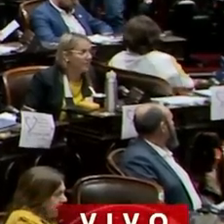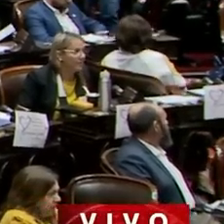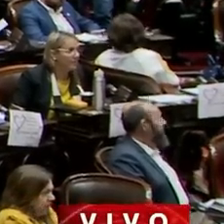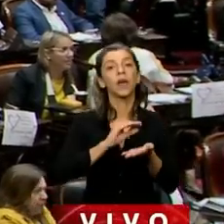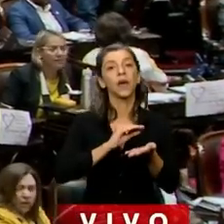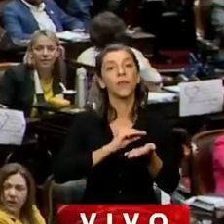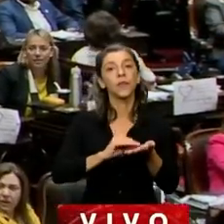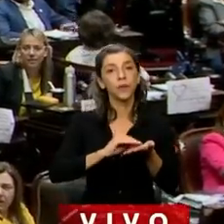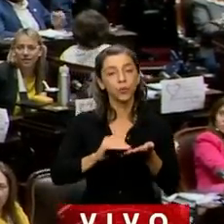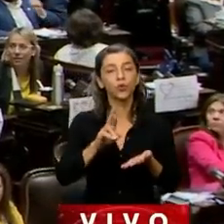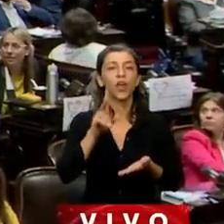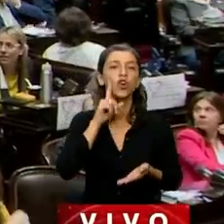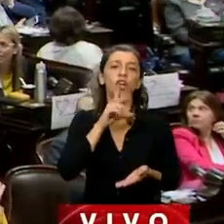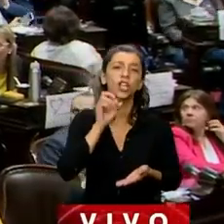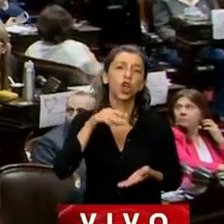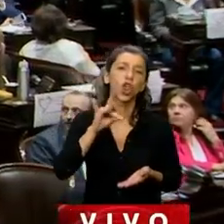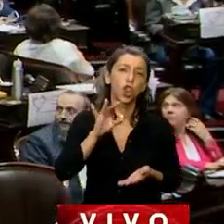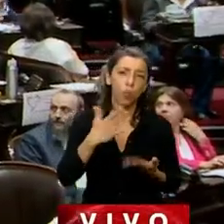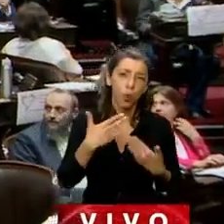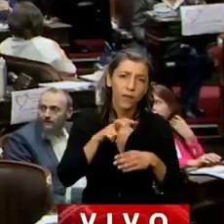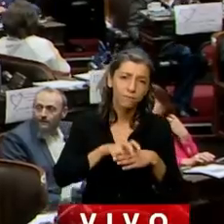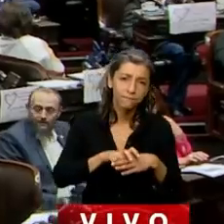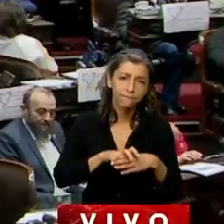Diputado Ritondo, si puede tomar asiento.